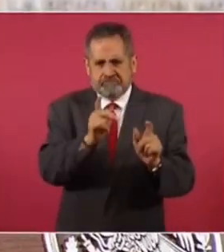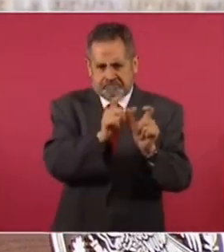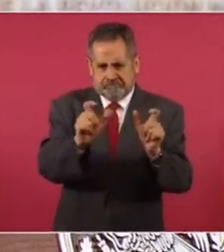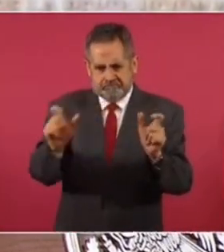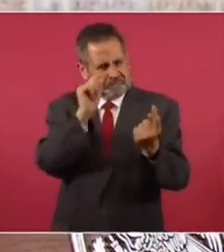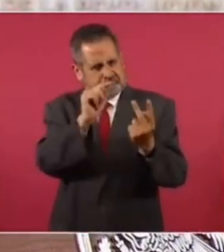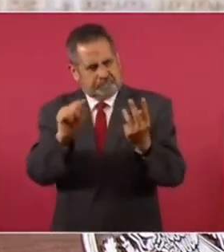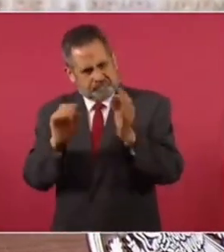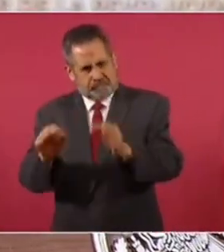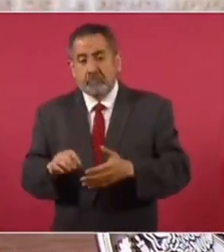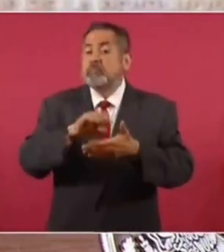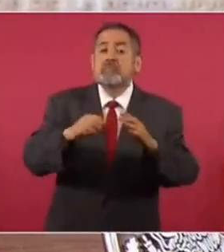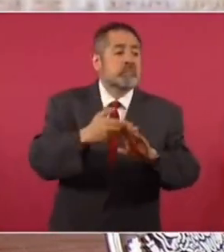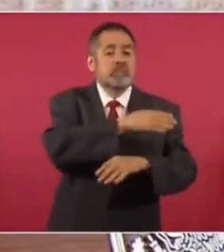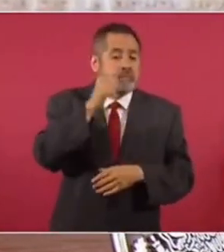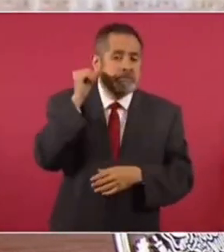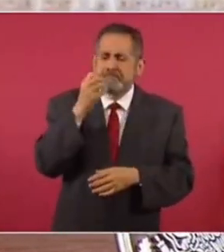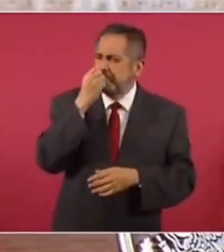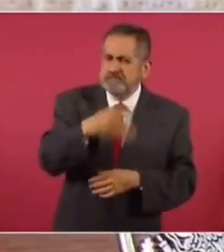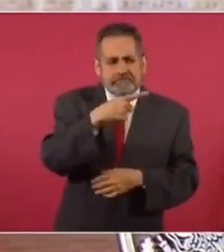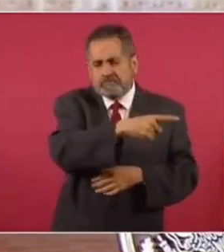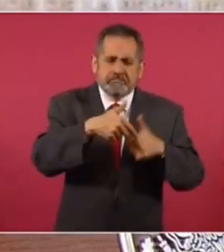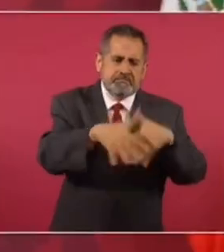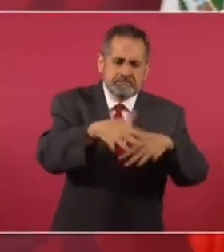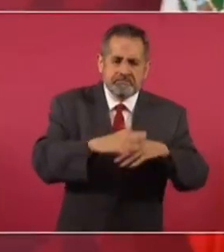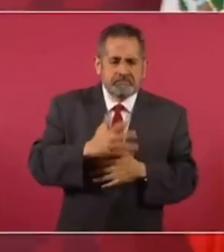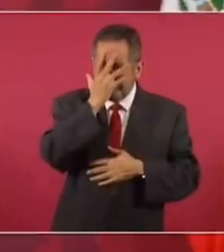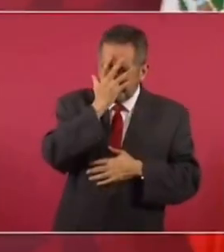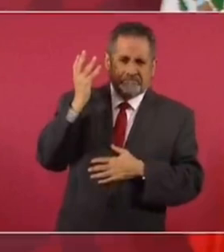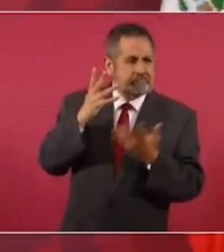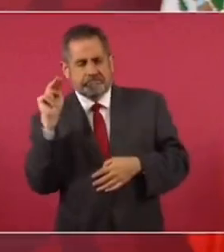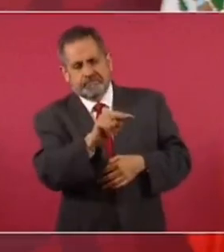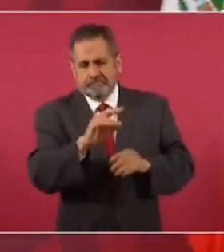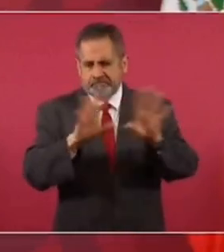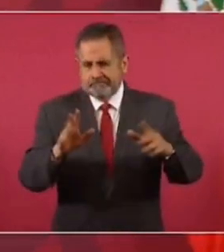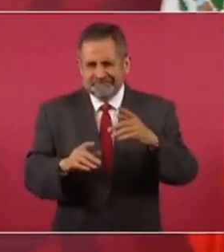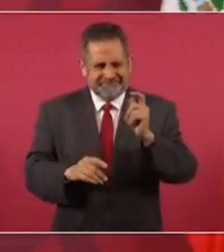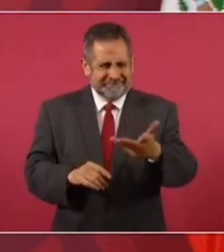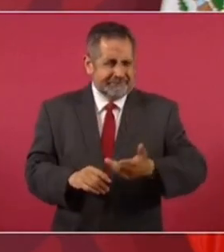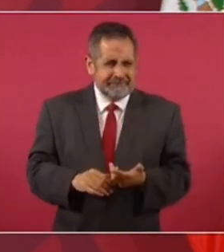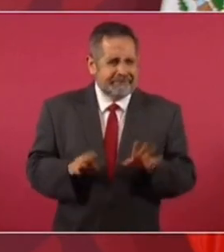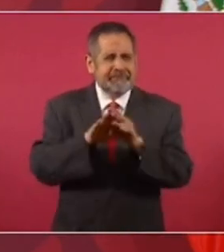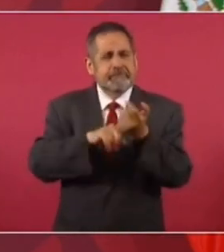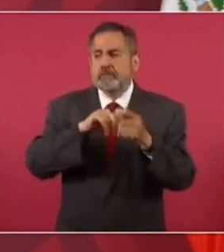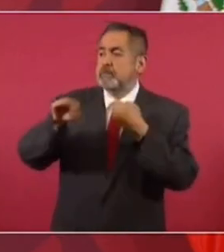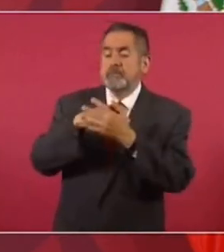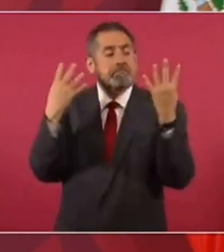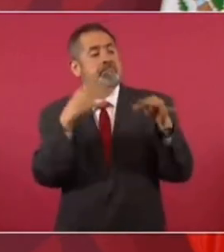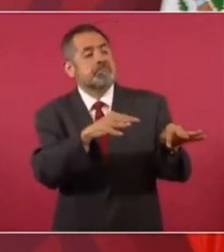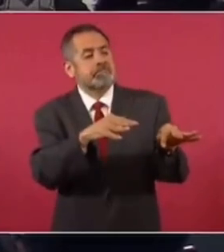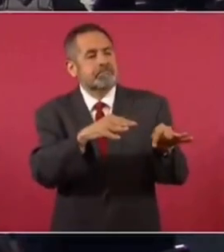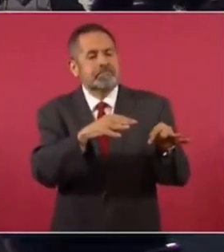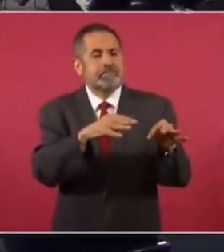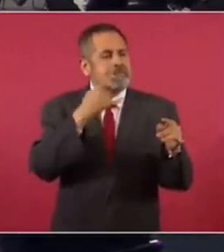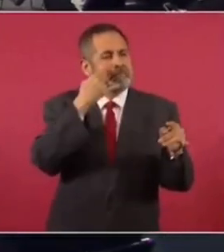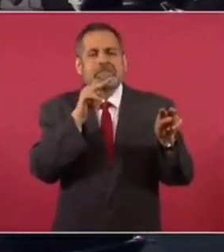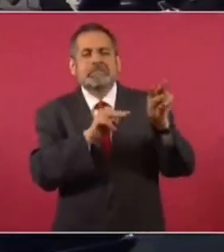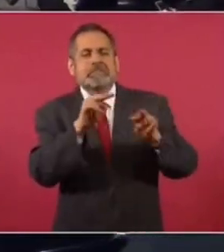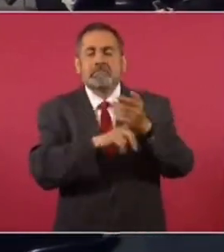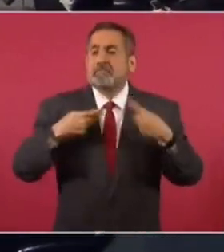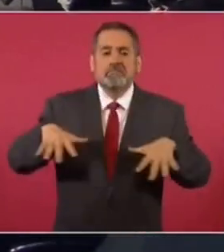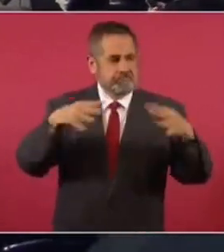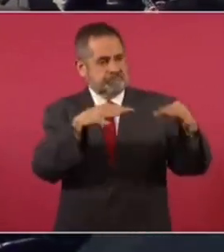fue extraordinaria la marcha de ayer. Es fuera máscaras. El rey va desnudo. Es un striptease político,